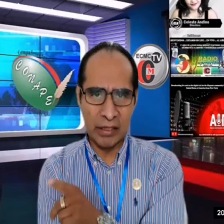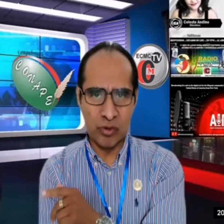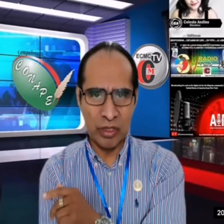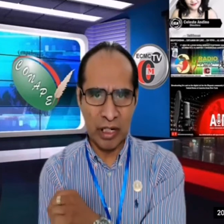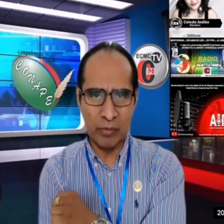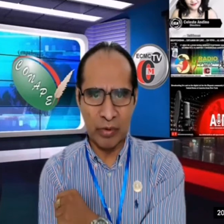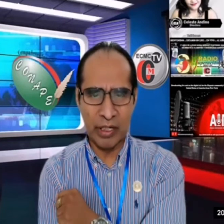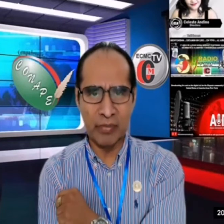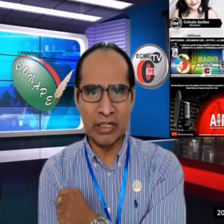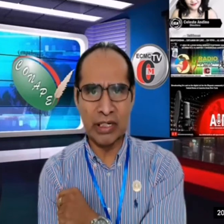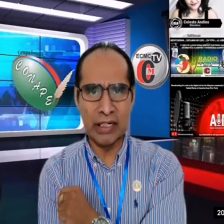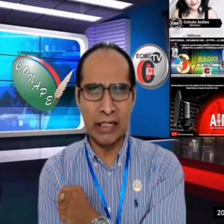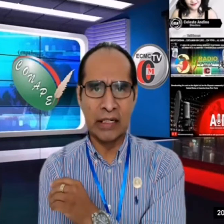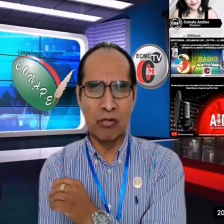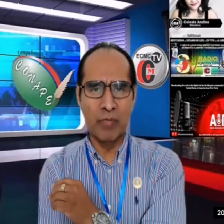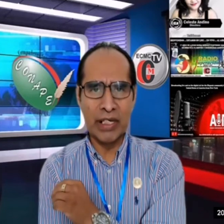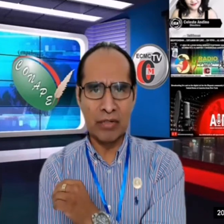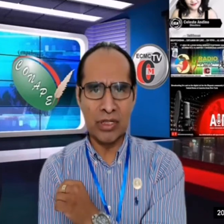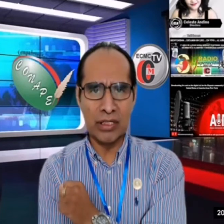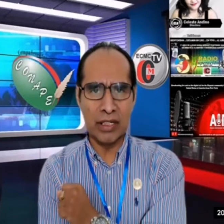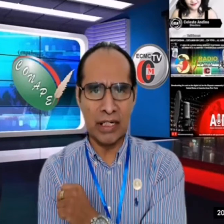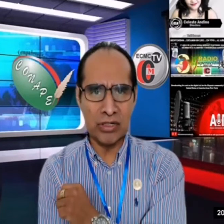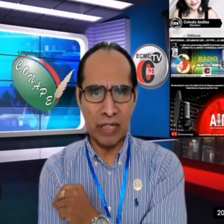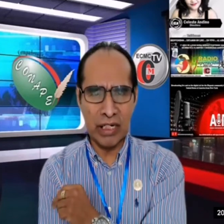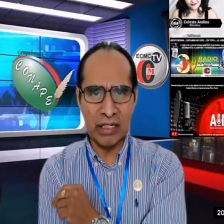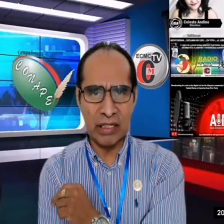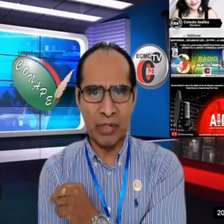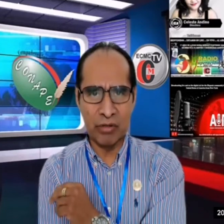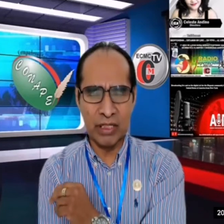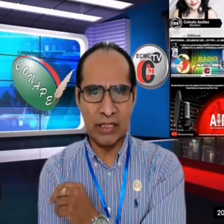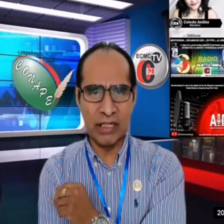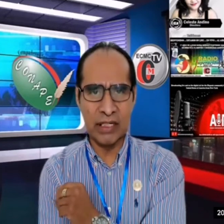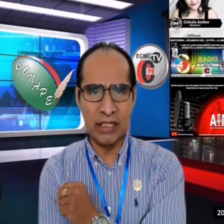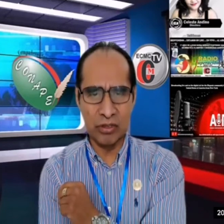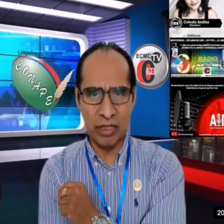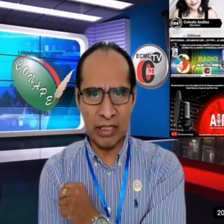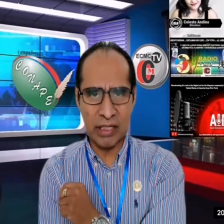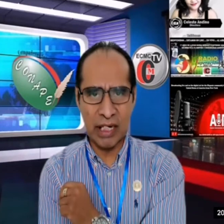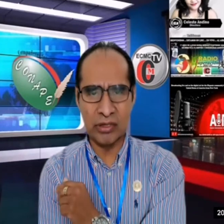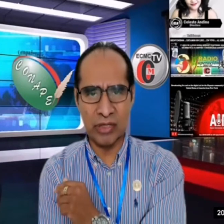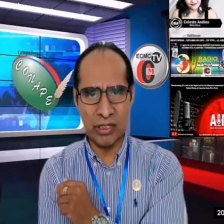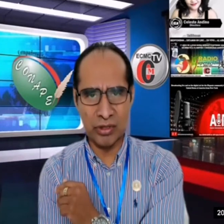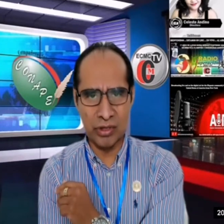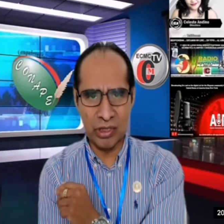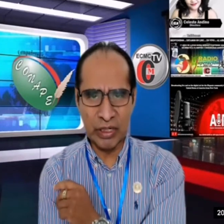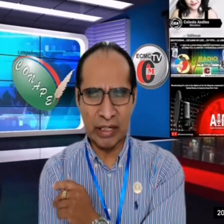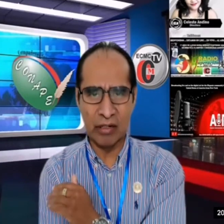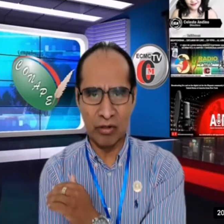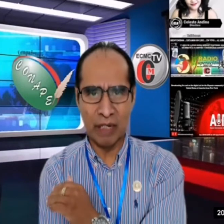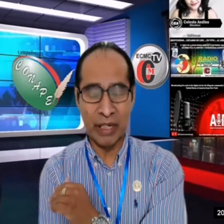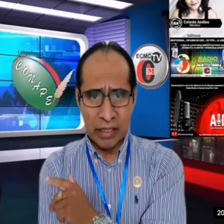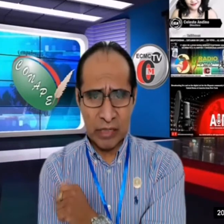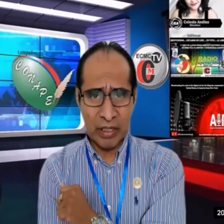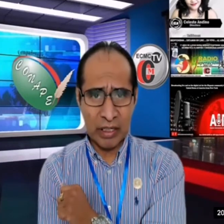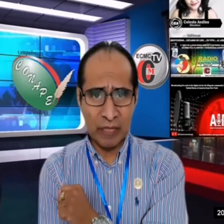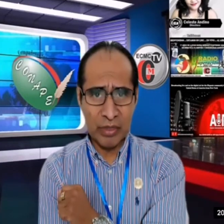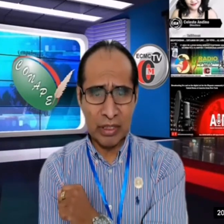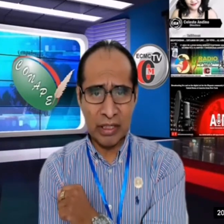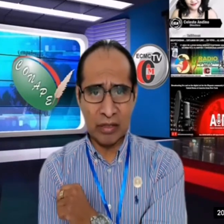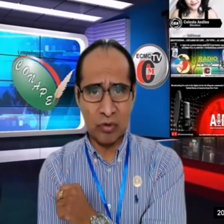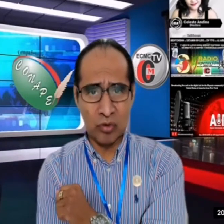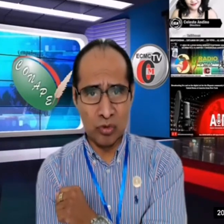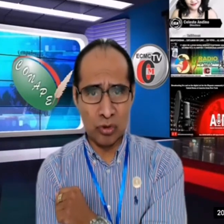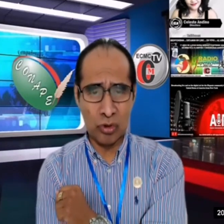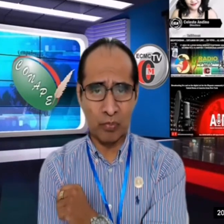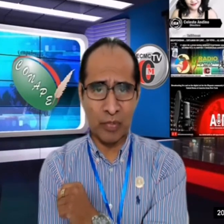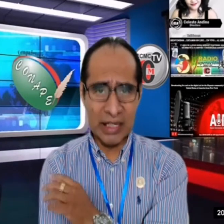Oaxaca, al sur de la República Mexicana, de Compañeros Internacionales de Periodistas y Editores, Asociación Civil, CONAPE. Y es